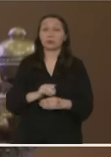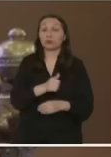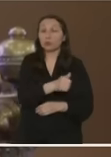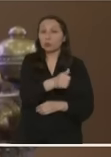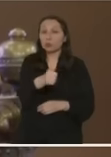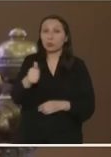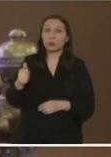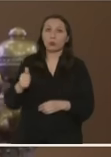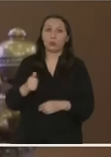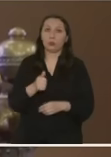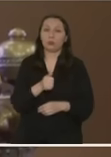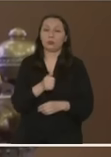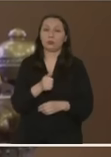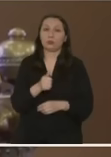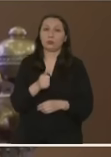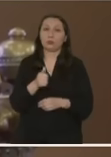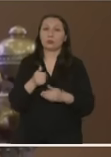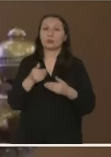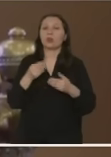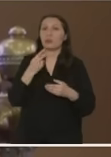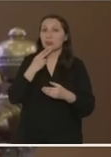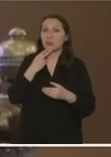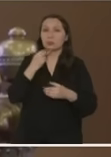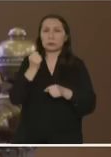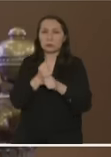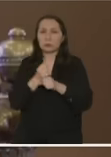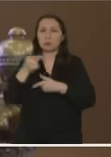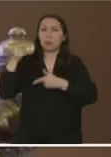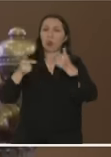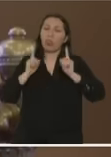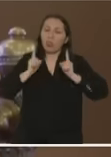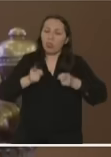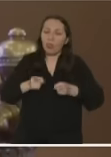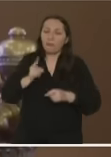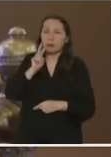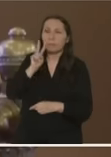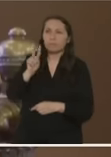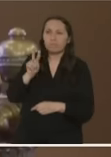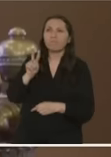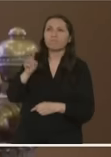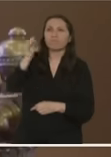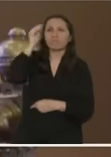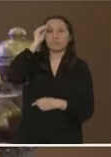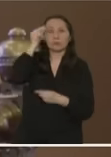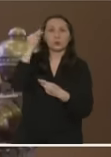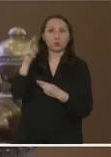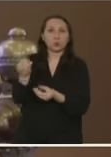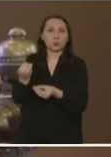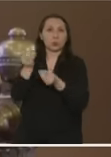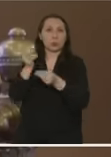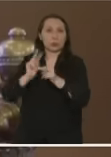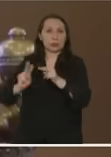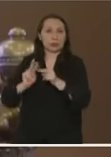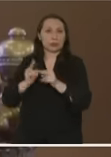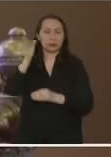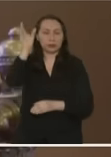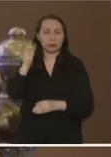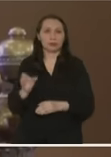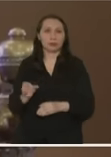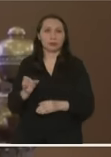Todos quienes estamos en política debiéramos tomar nota de estas virtudes.